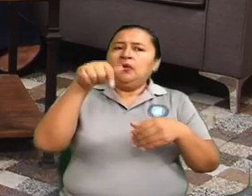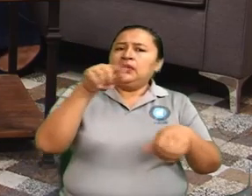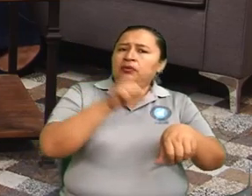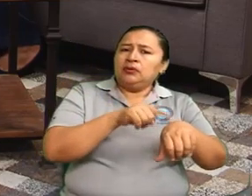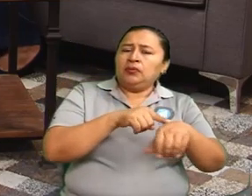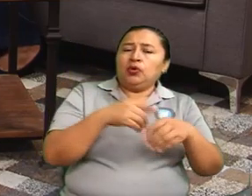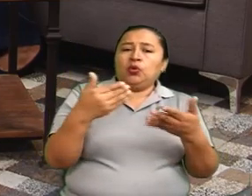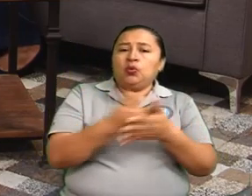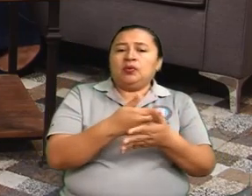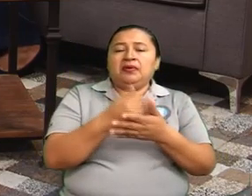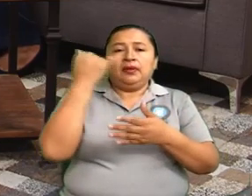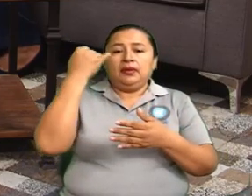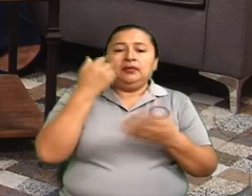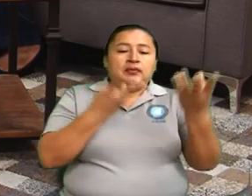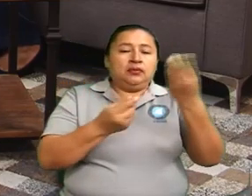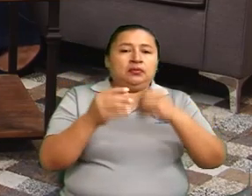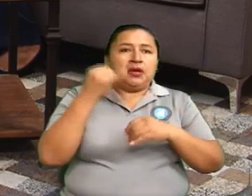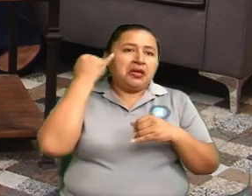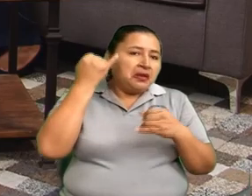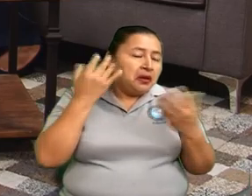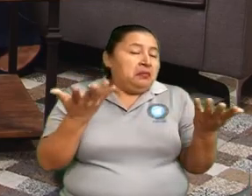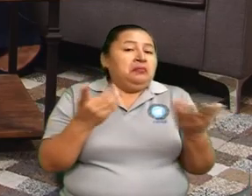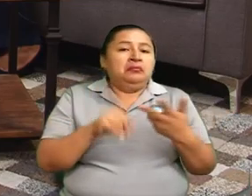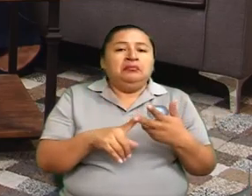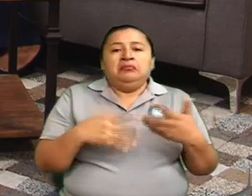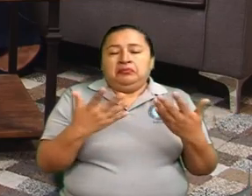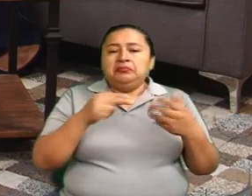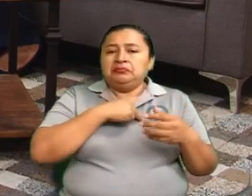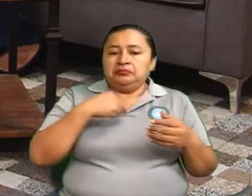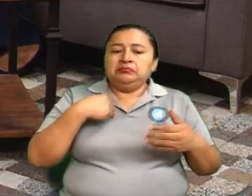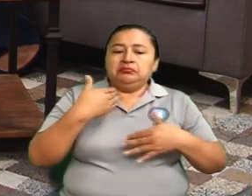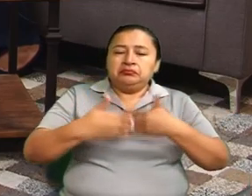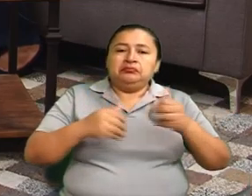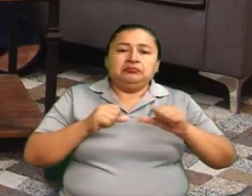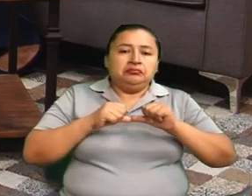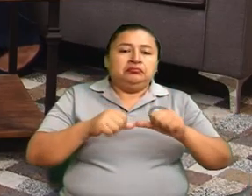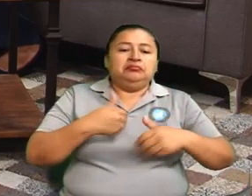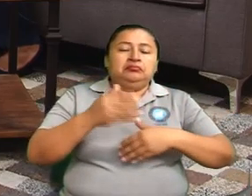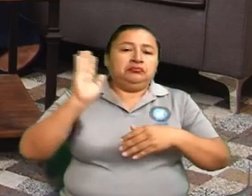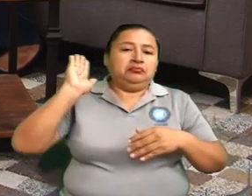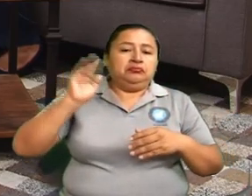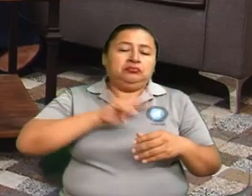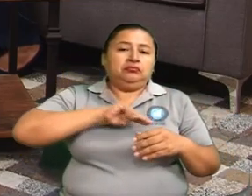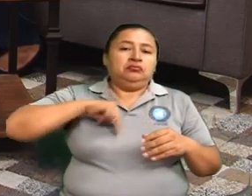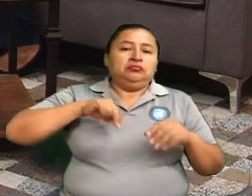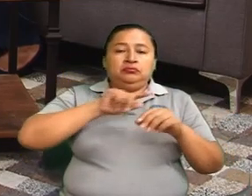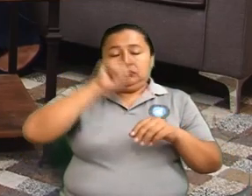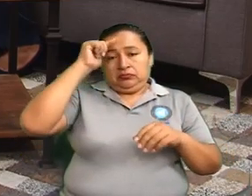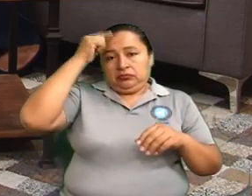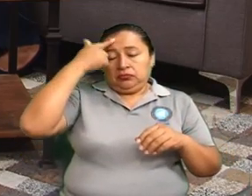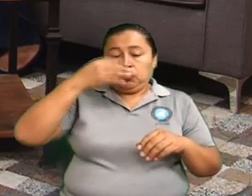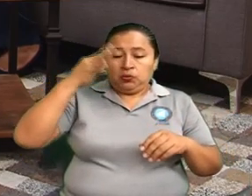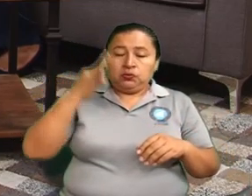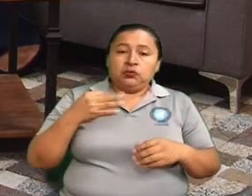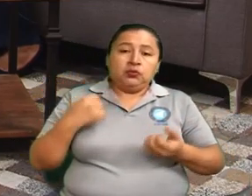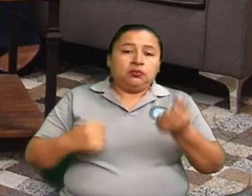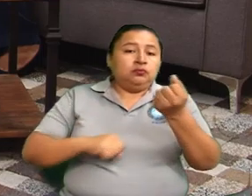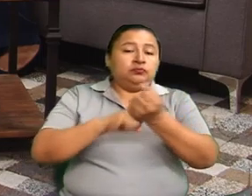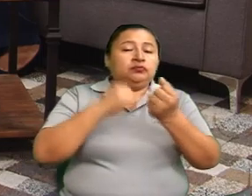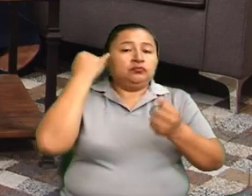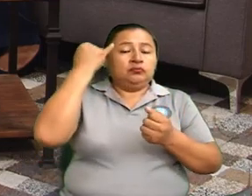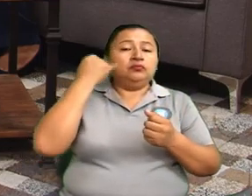nuevos conceptos de la economía creativa. Entonces, ahí estamos en ese compromiso nuestro gobierno con un firme propósito